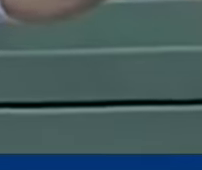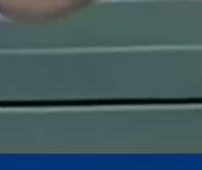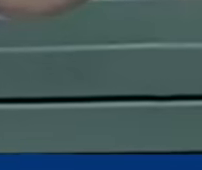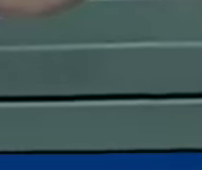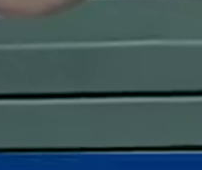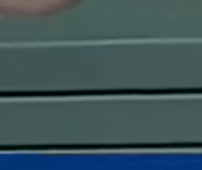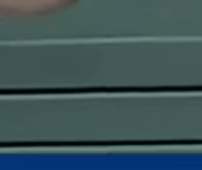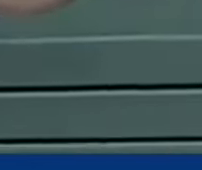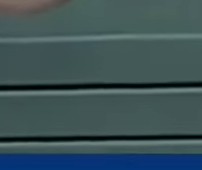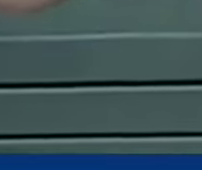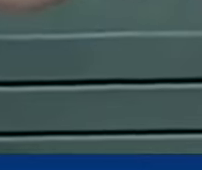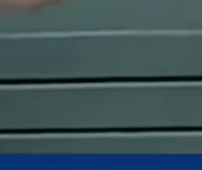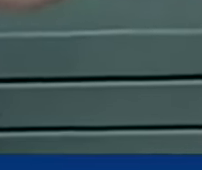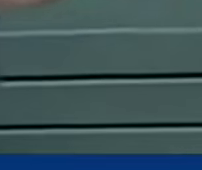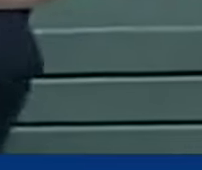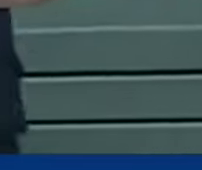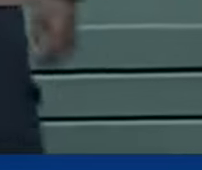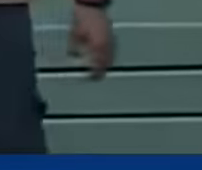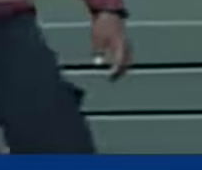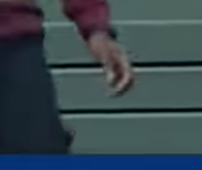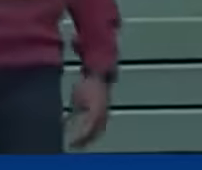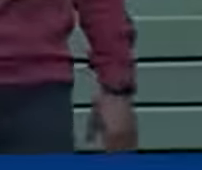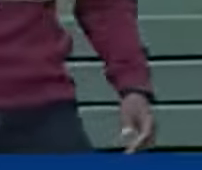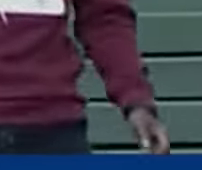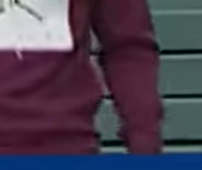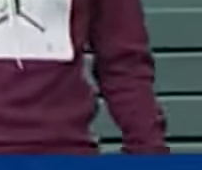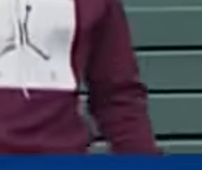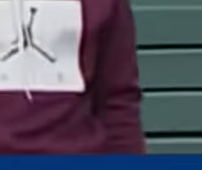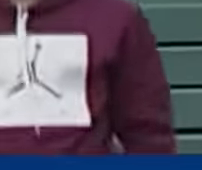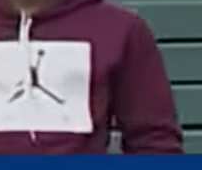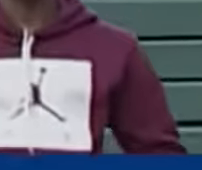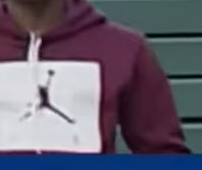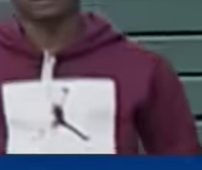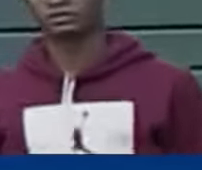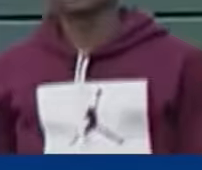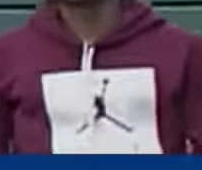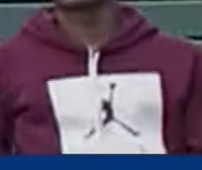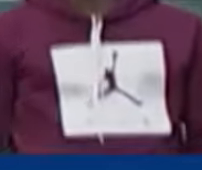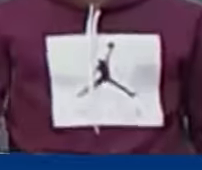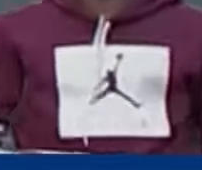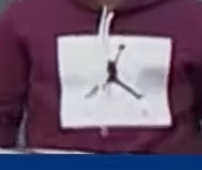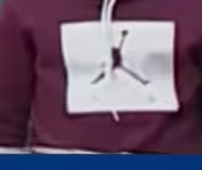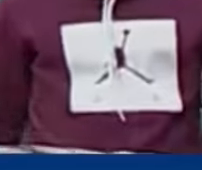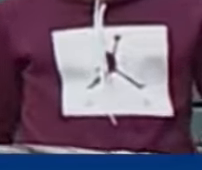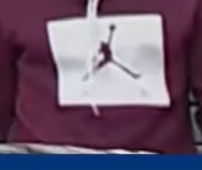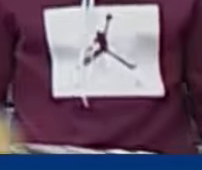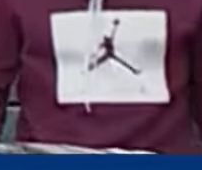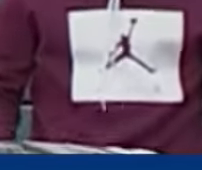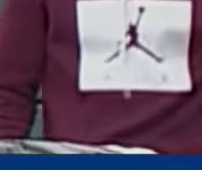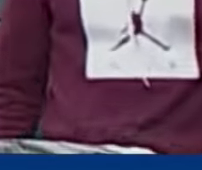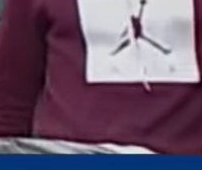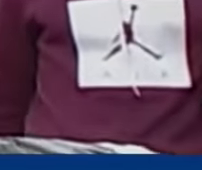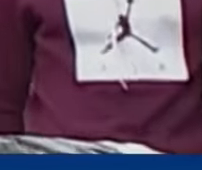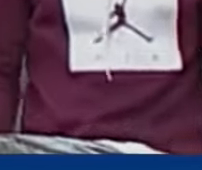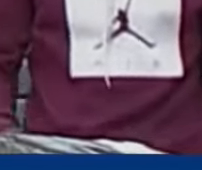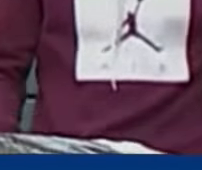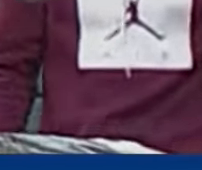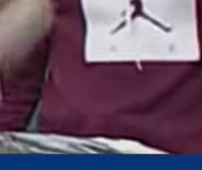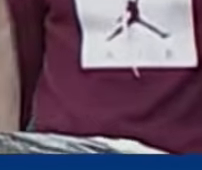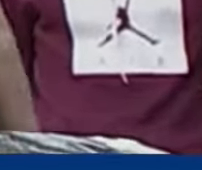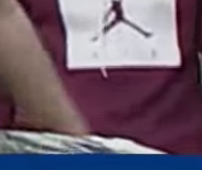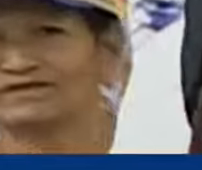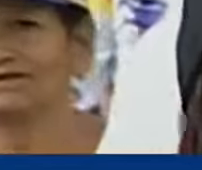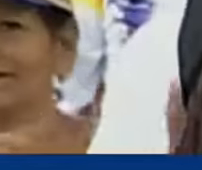bajo la matica, verano con ella y ella verdecita, verano con ella y ella